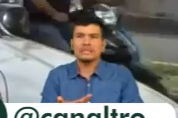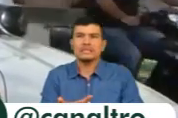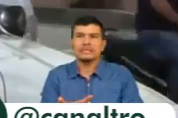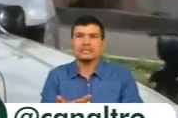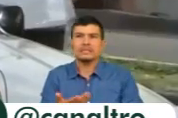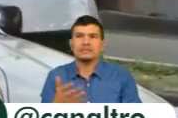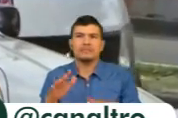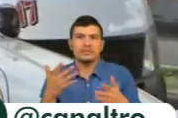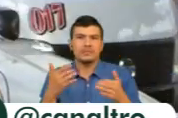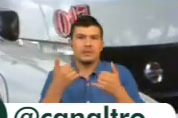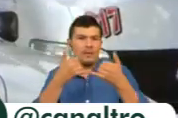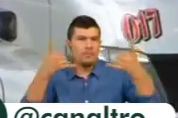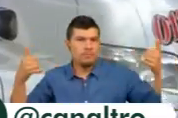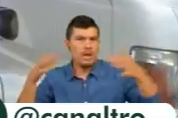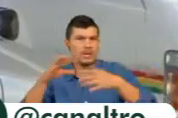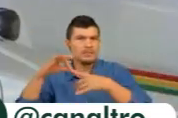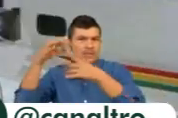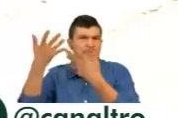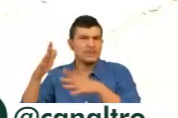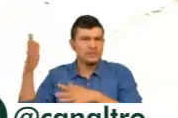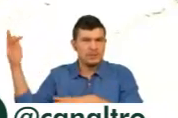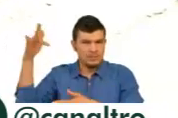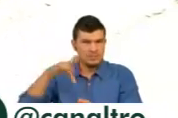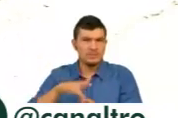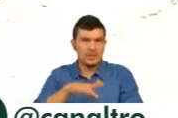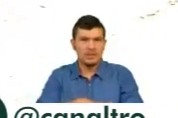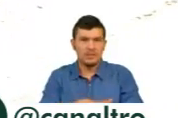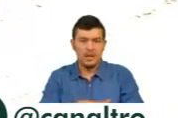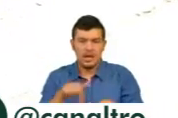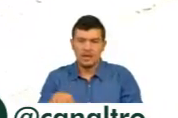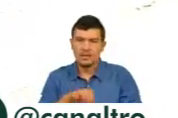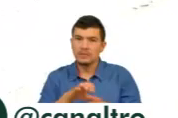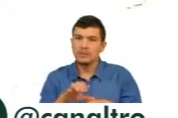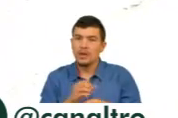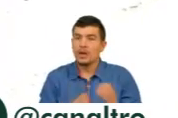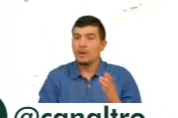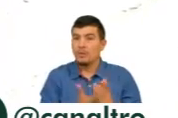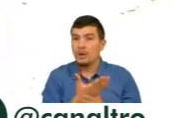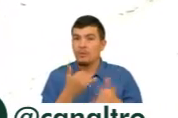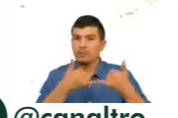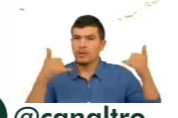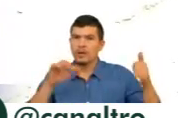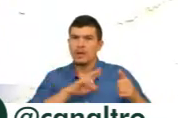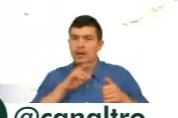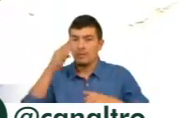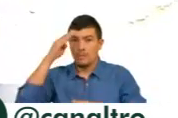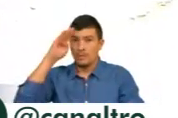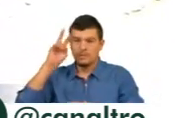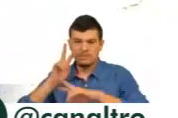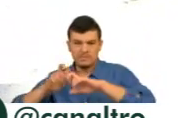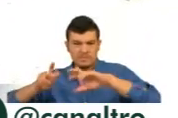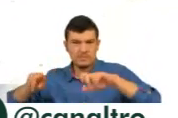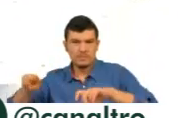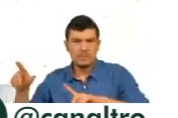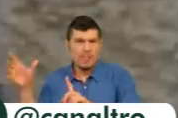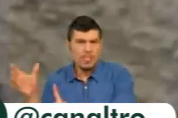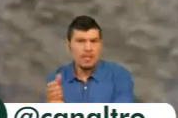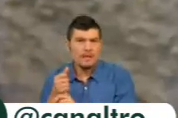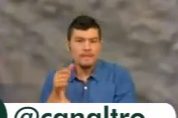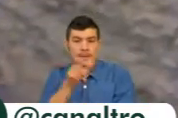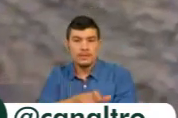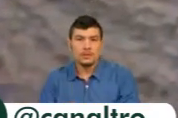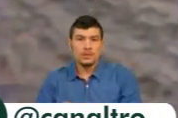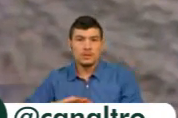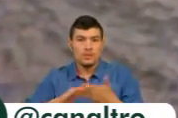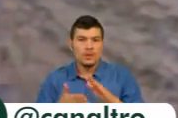cable es especial, ya se pidió, pues está llegando esta tarde. Las autoridades manifestaron que están tras la pista de los delincuentes y piden colaboración de la ciudadanía